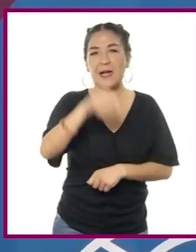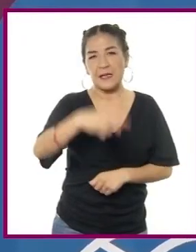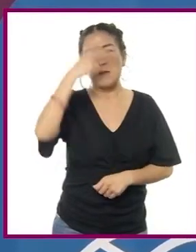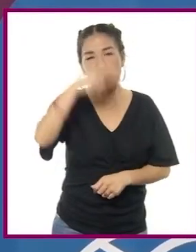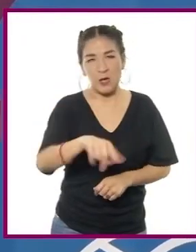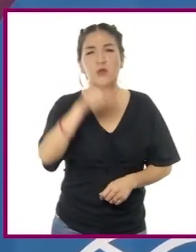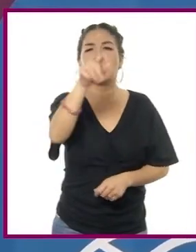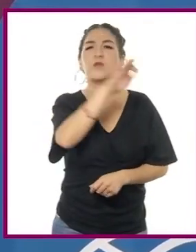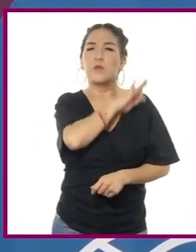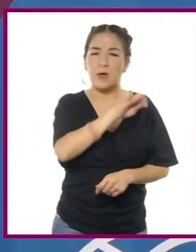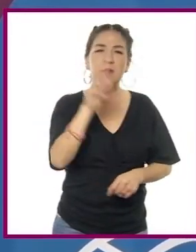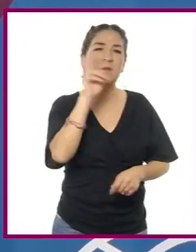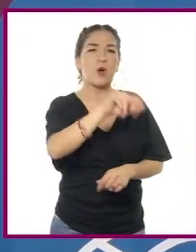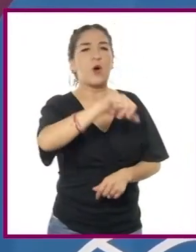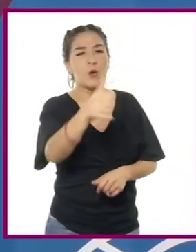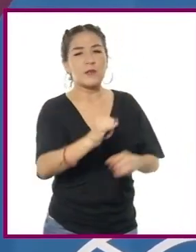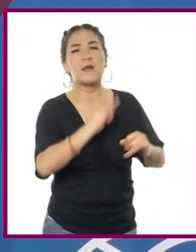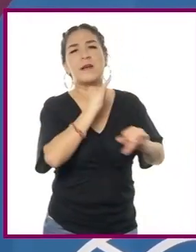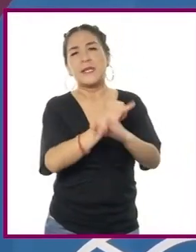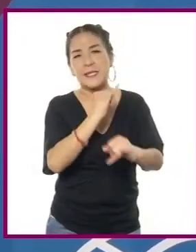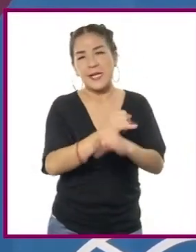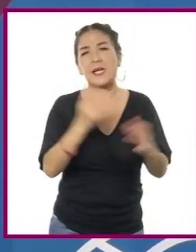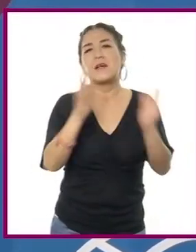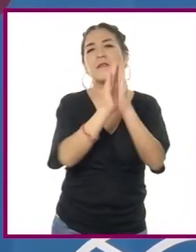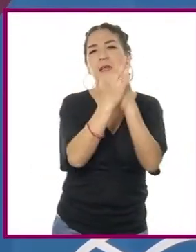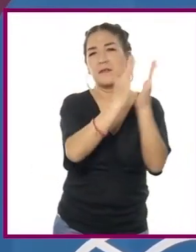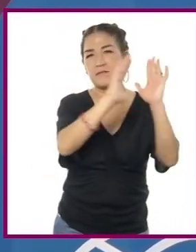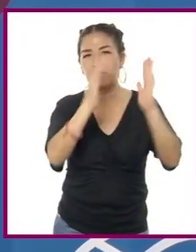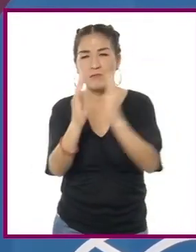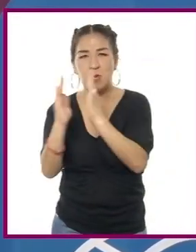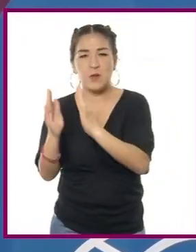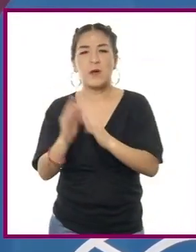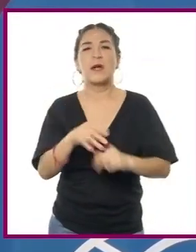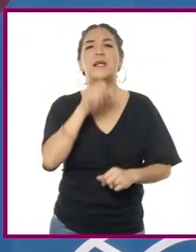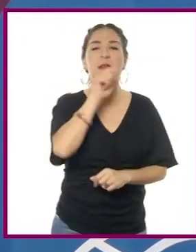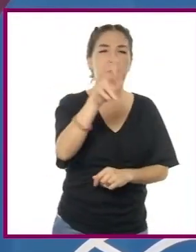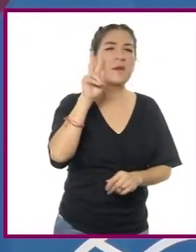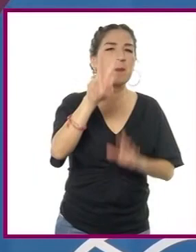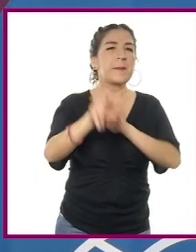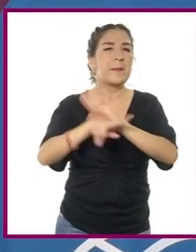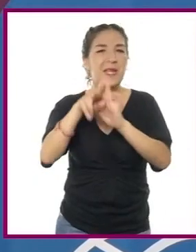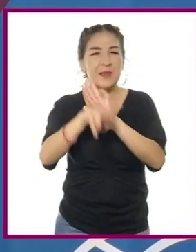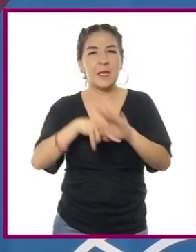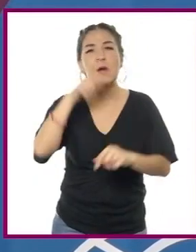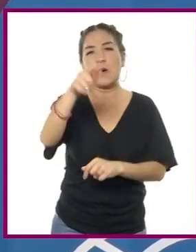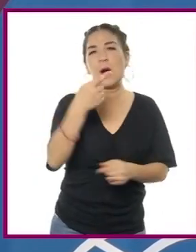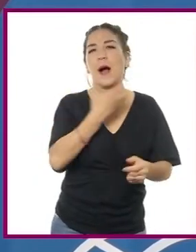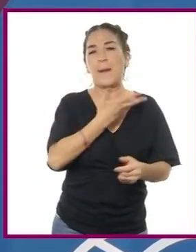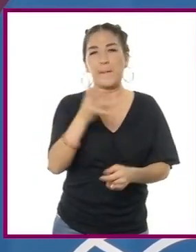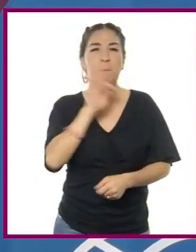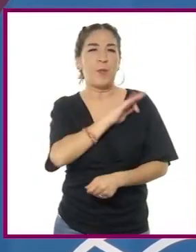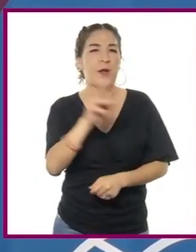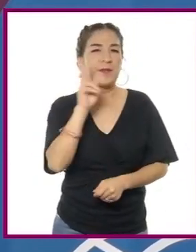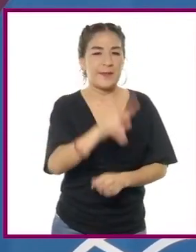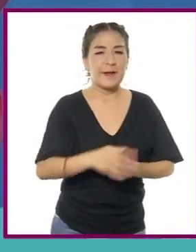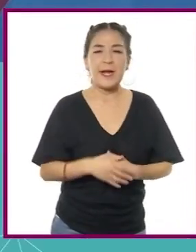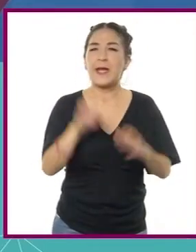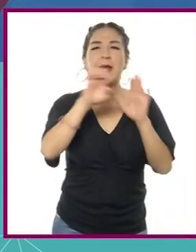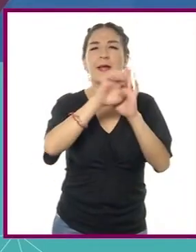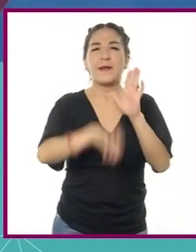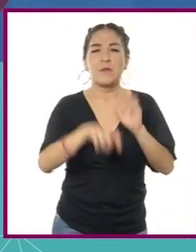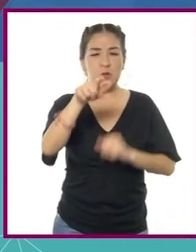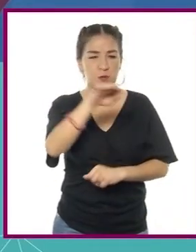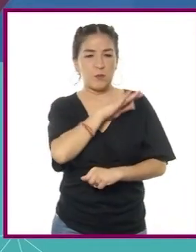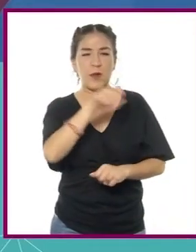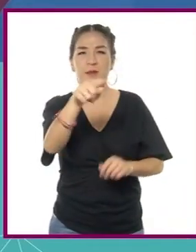invitamos a consultar otras fuentes bibliográficas, digitales y audiovisuales que tengan a la mano. Por ejemplo,